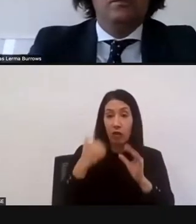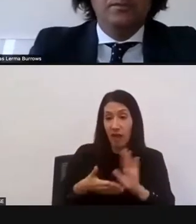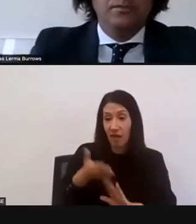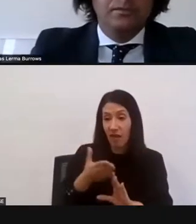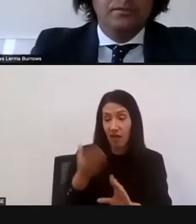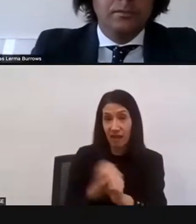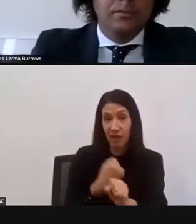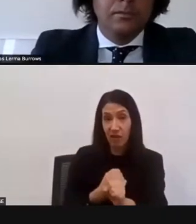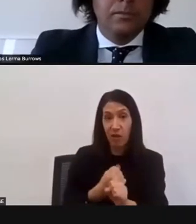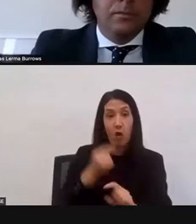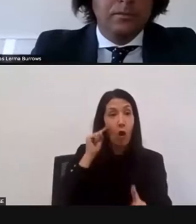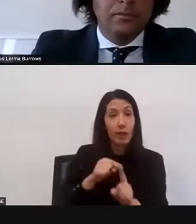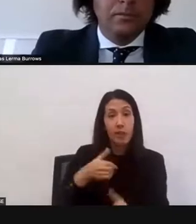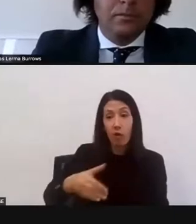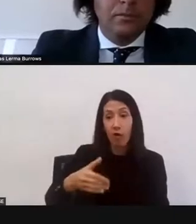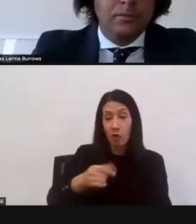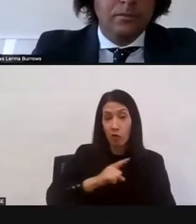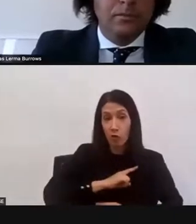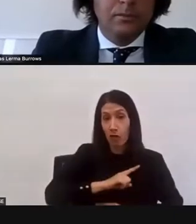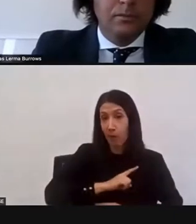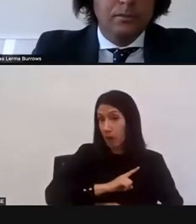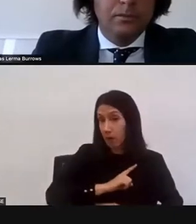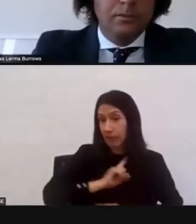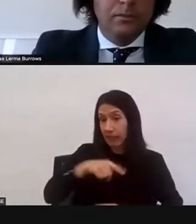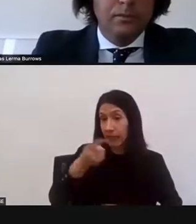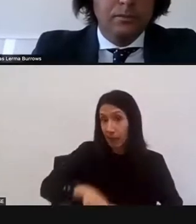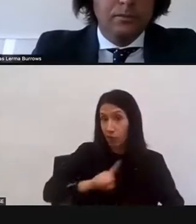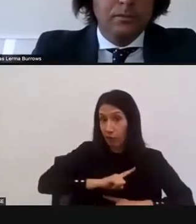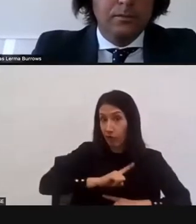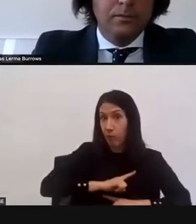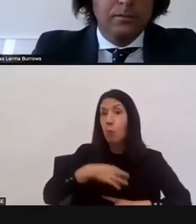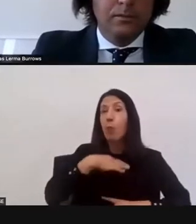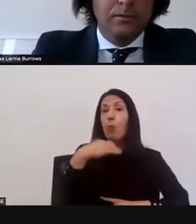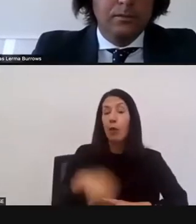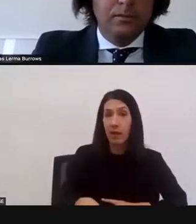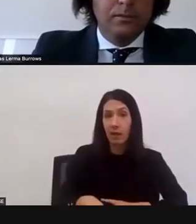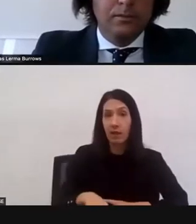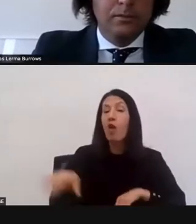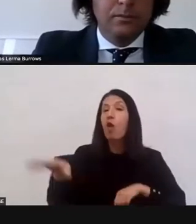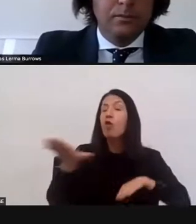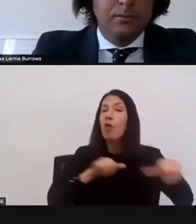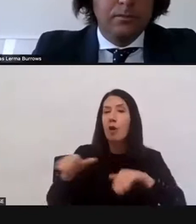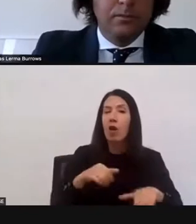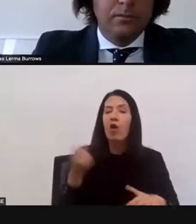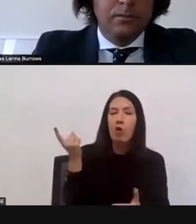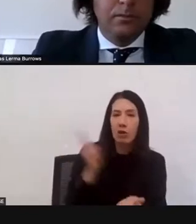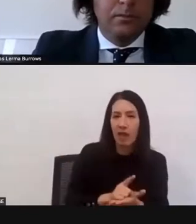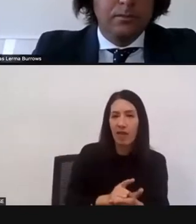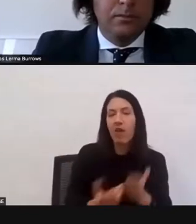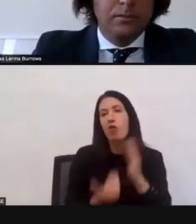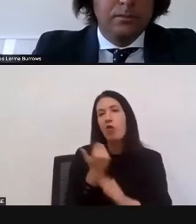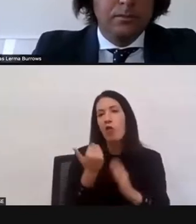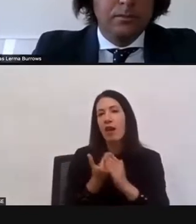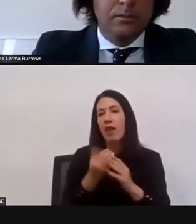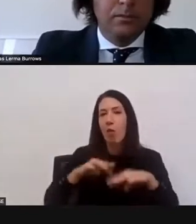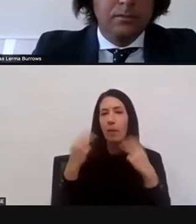para que en el mes próximo, que será ya noviembre, podamos convocar una nueva jornada en